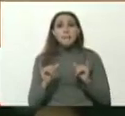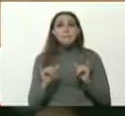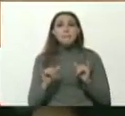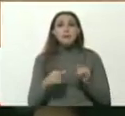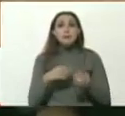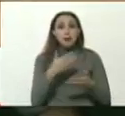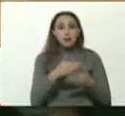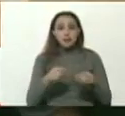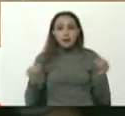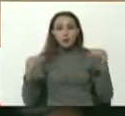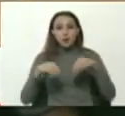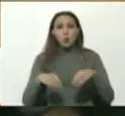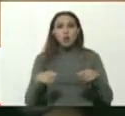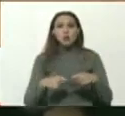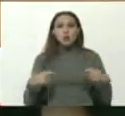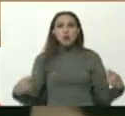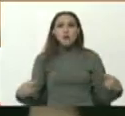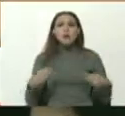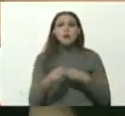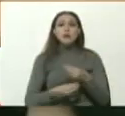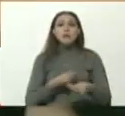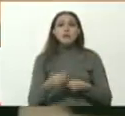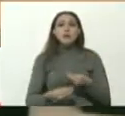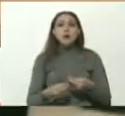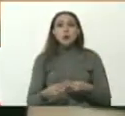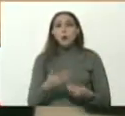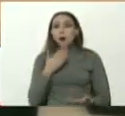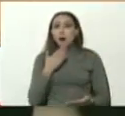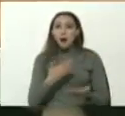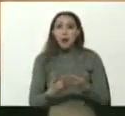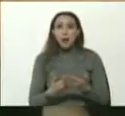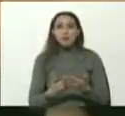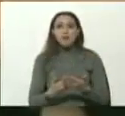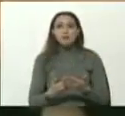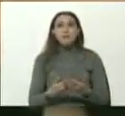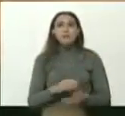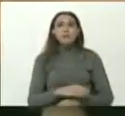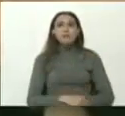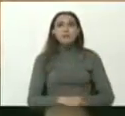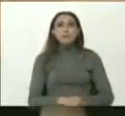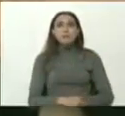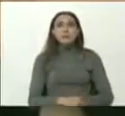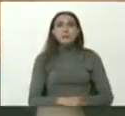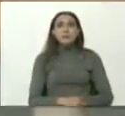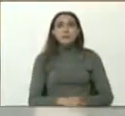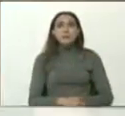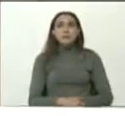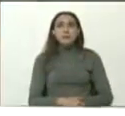otros instrumentos relevantes. Muchas gracias, señora vicepresidenta.